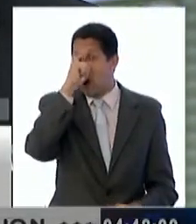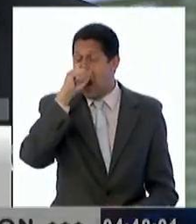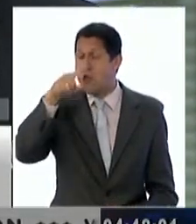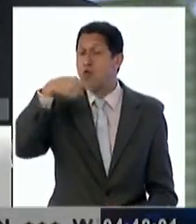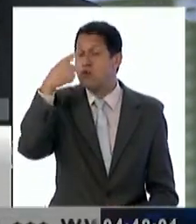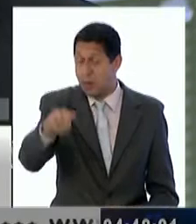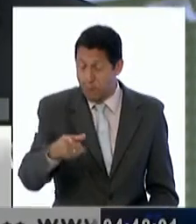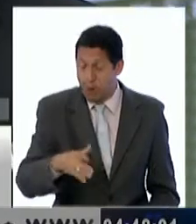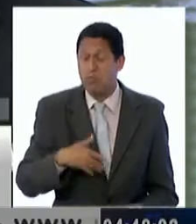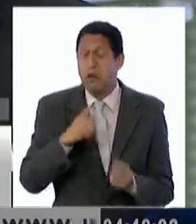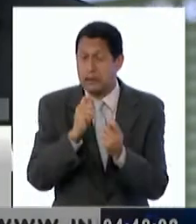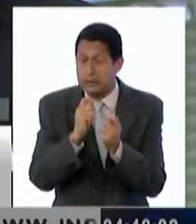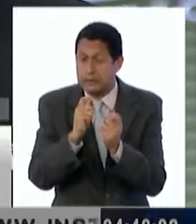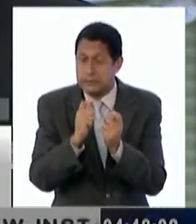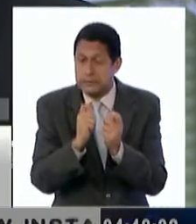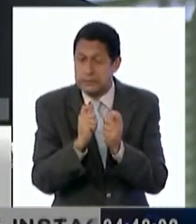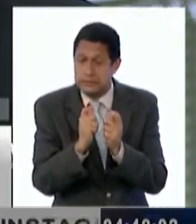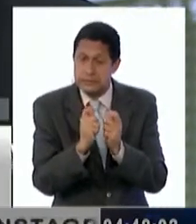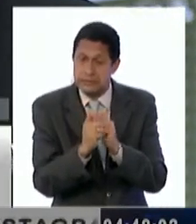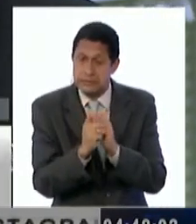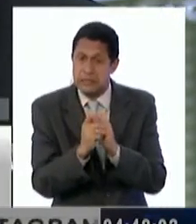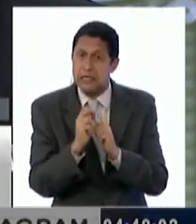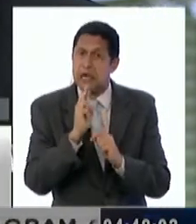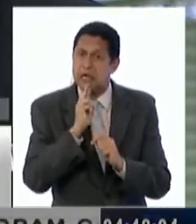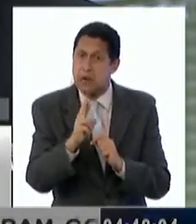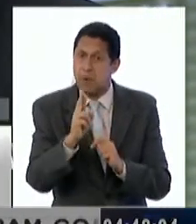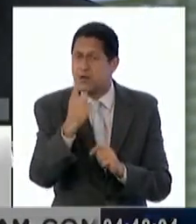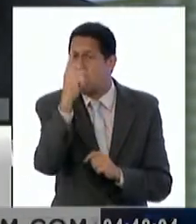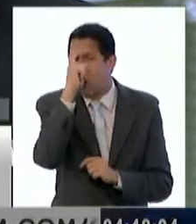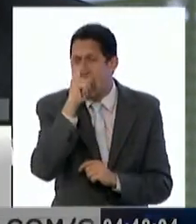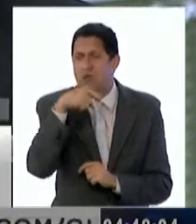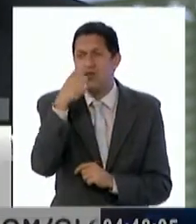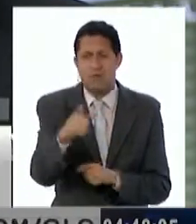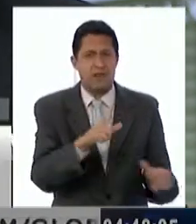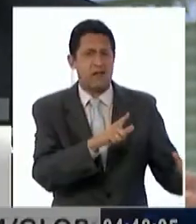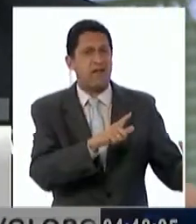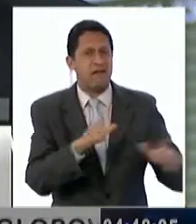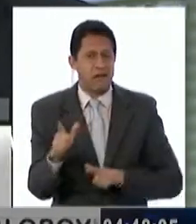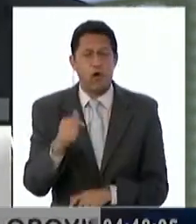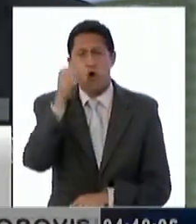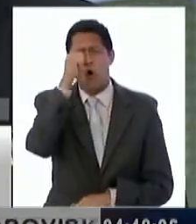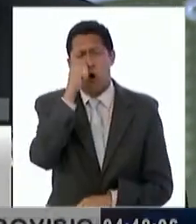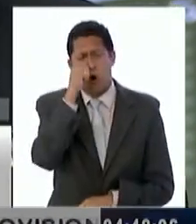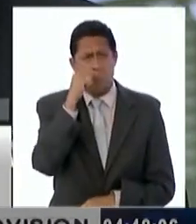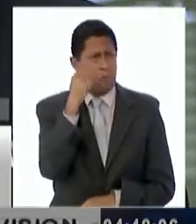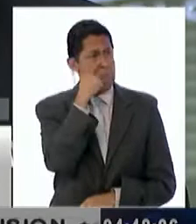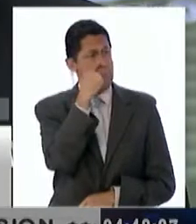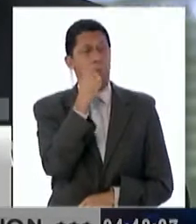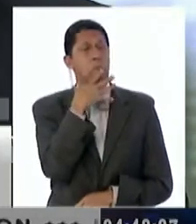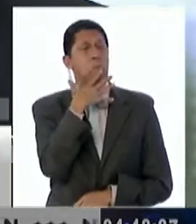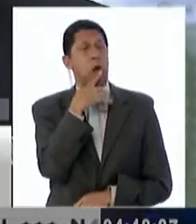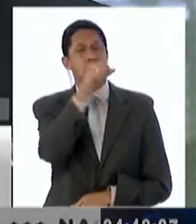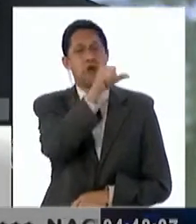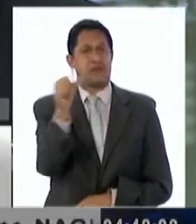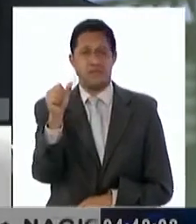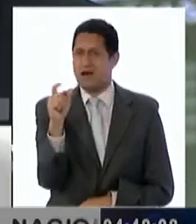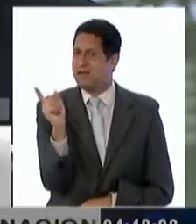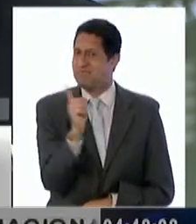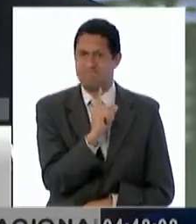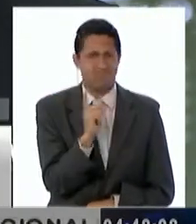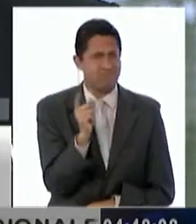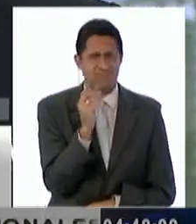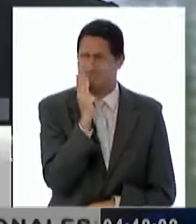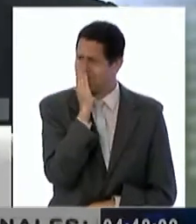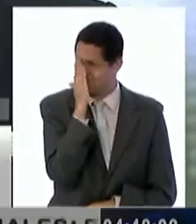viendo cambios y tú realmente ves el resultado de esa nariz al año hay personas que se operan y se mira como me queda la nariz a la semana eso no es mi